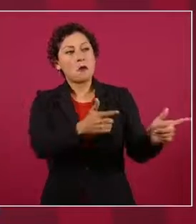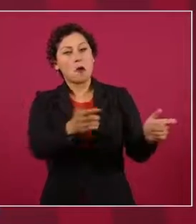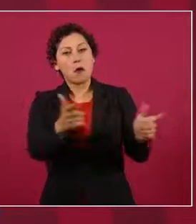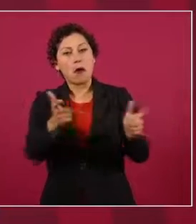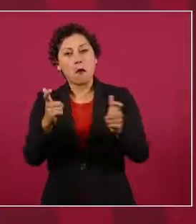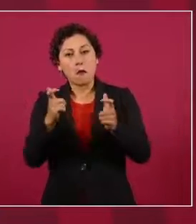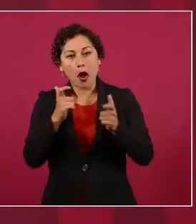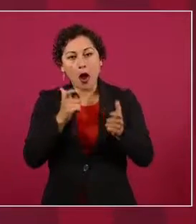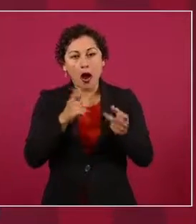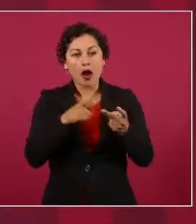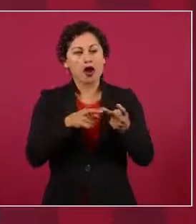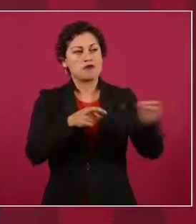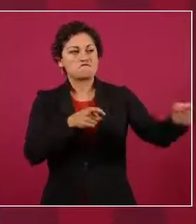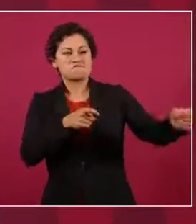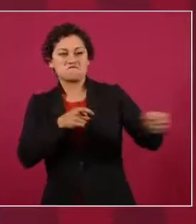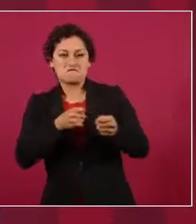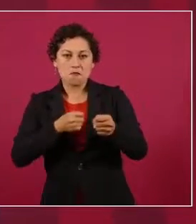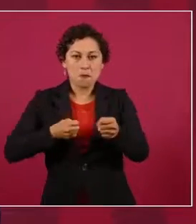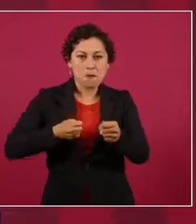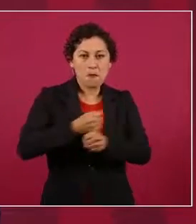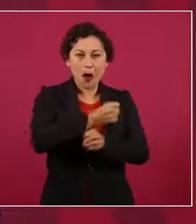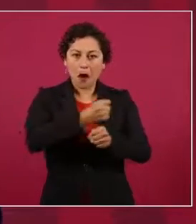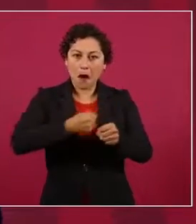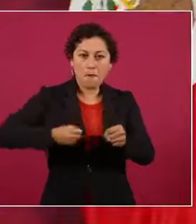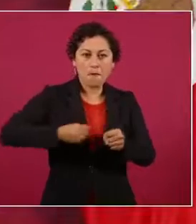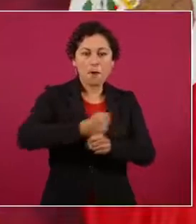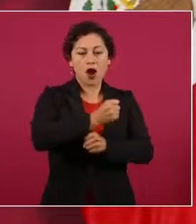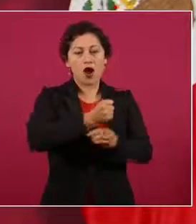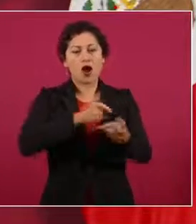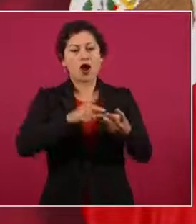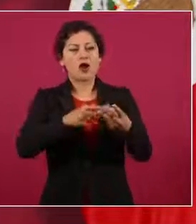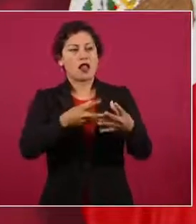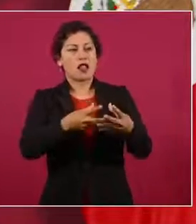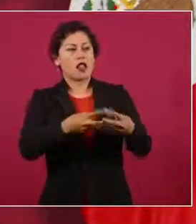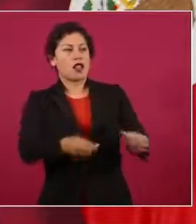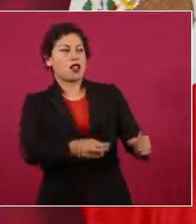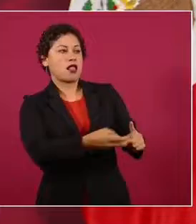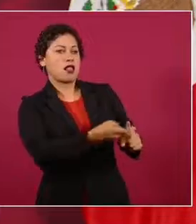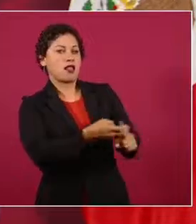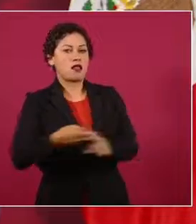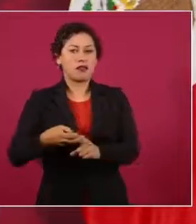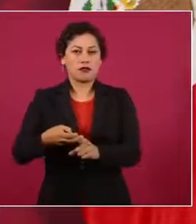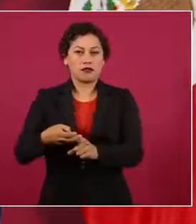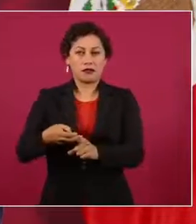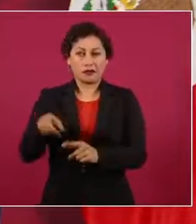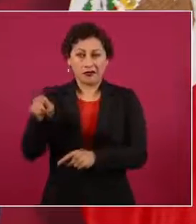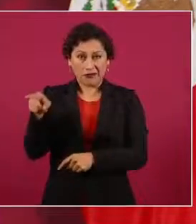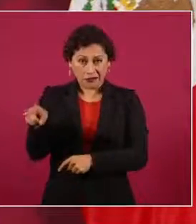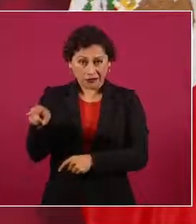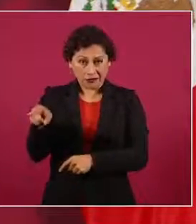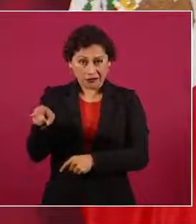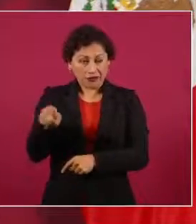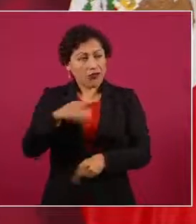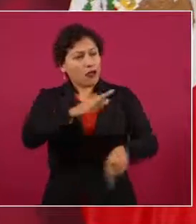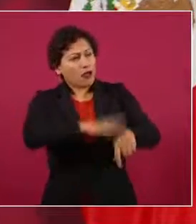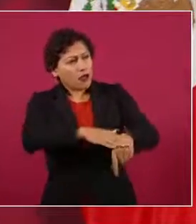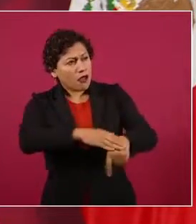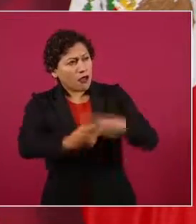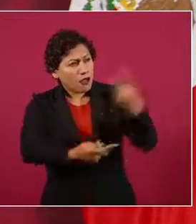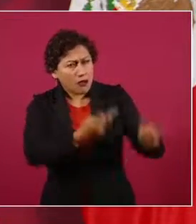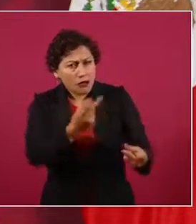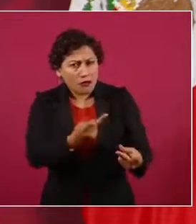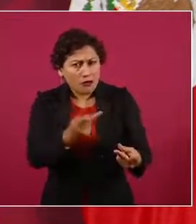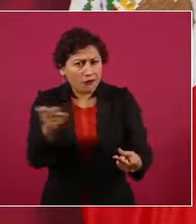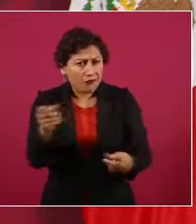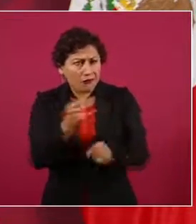las torturas, las desapariciones, nunca.